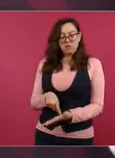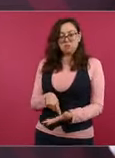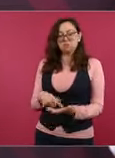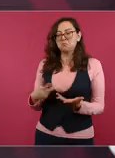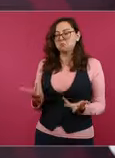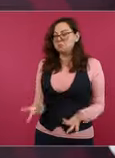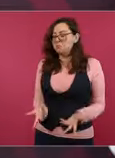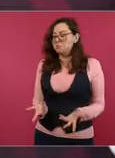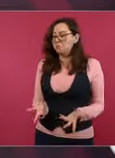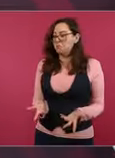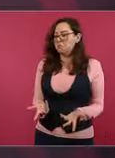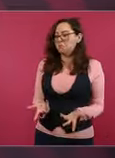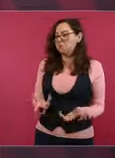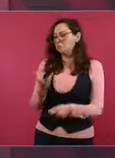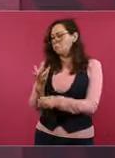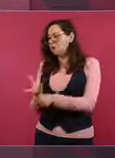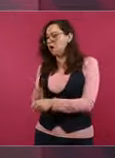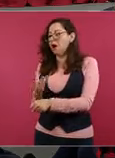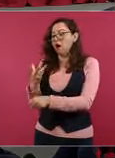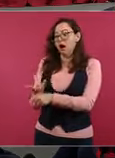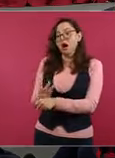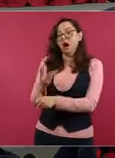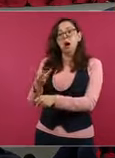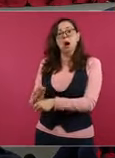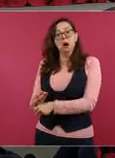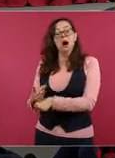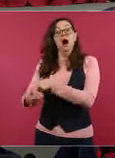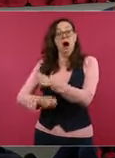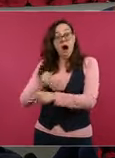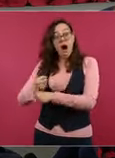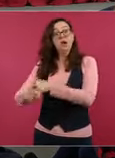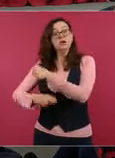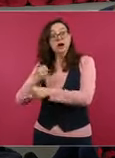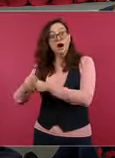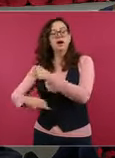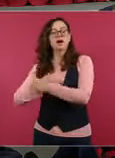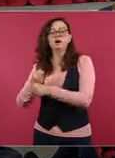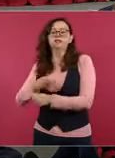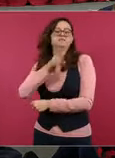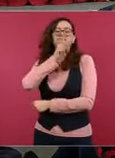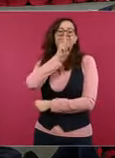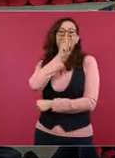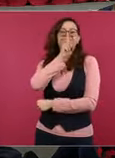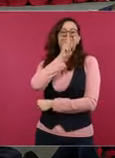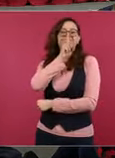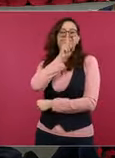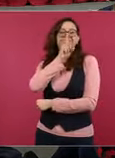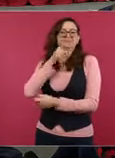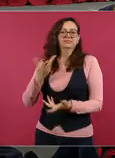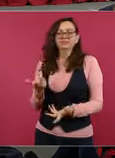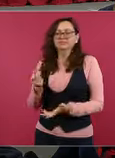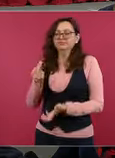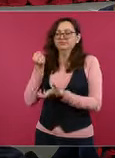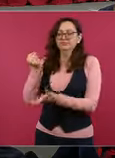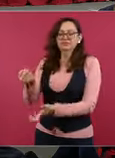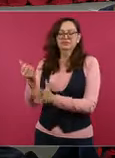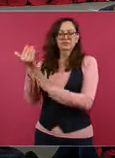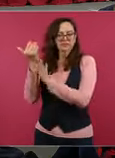mucho costo, mucha inversión de mantenimiento. También en